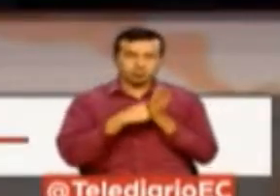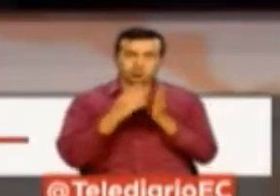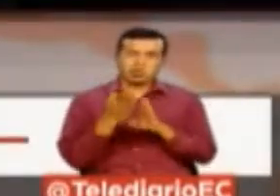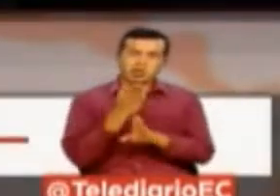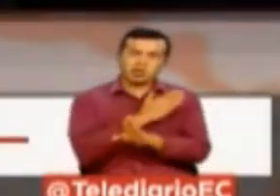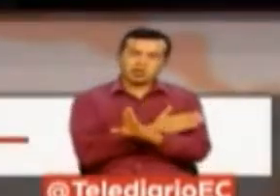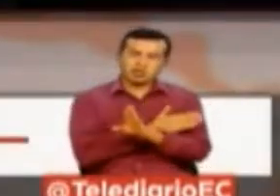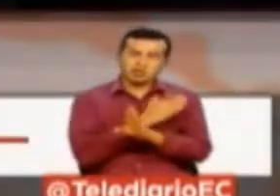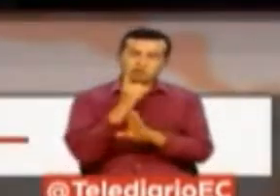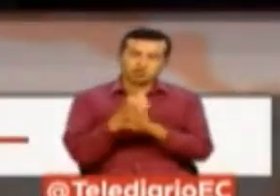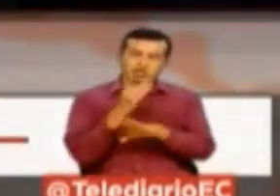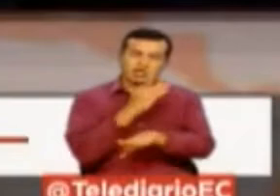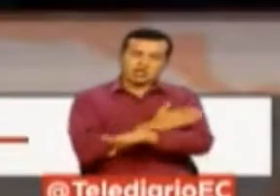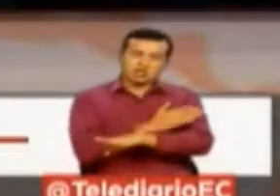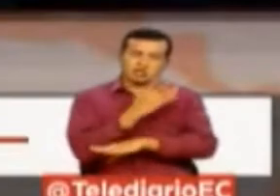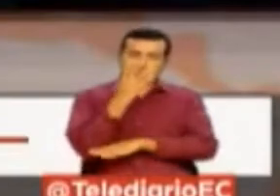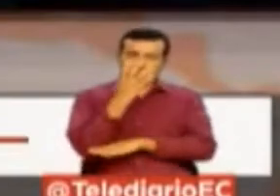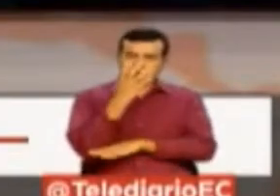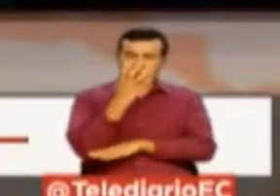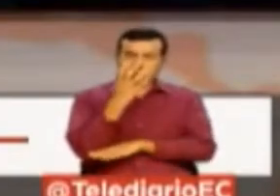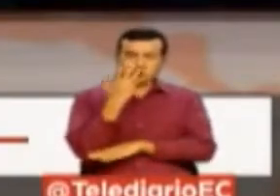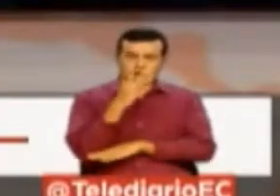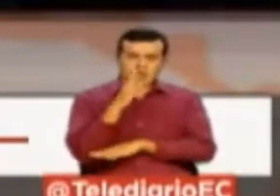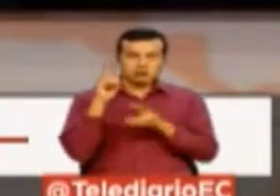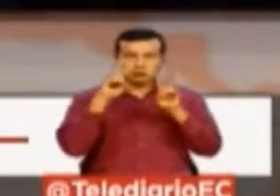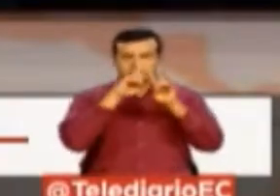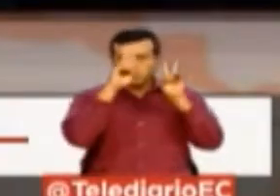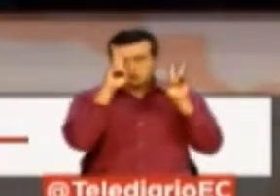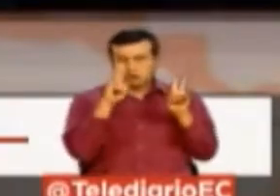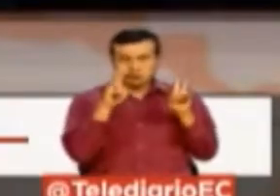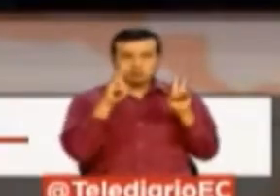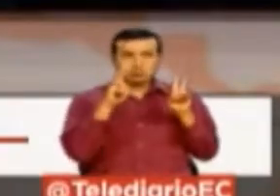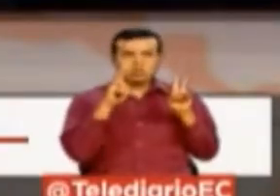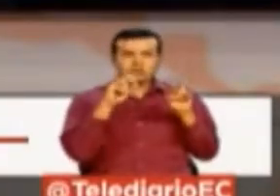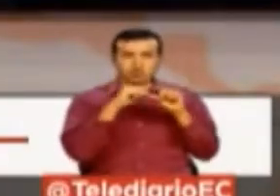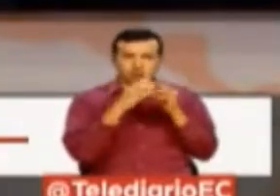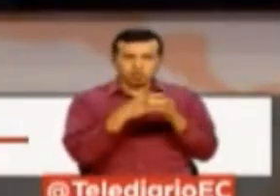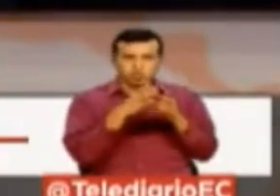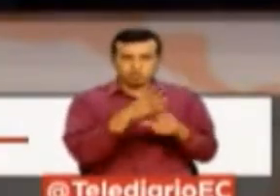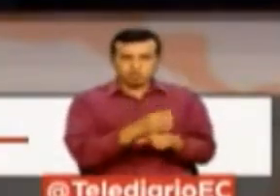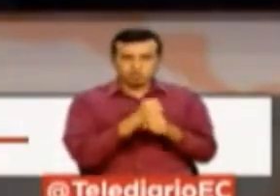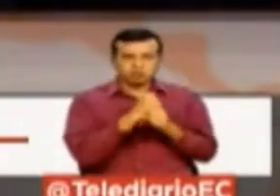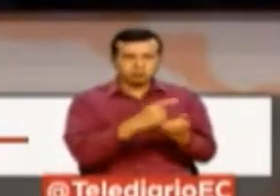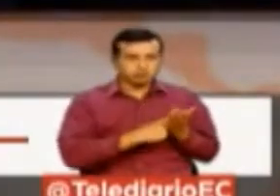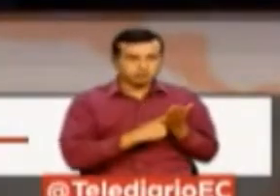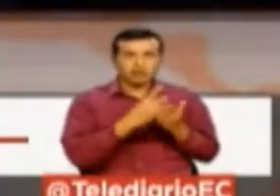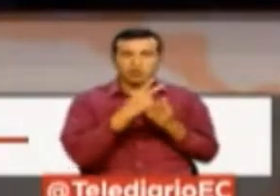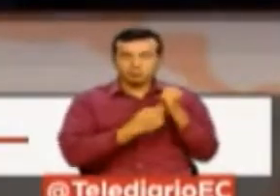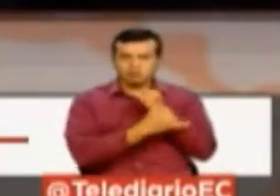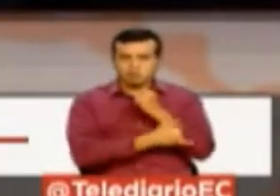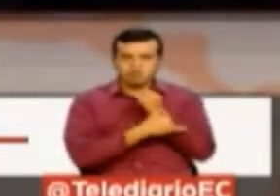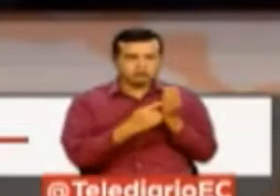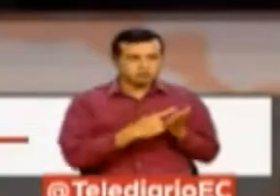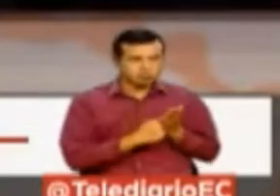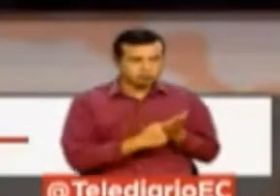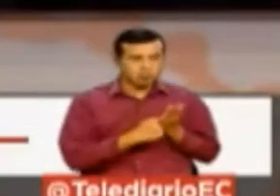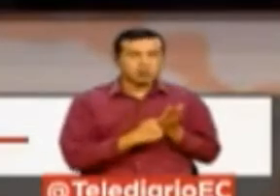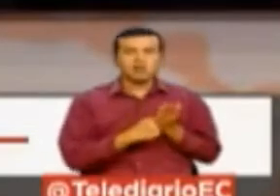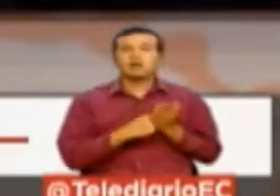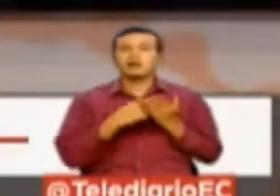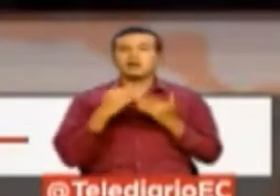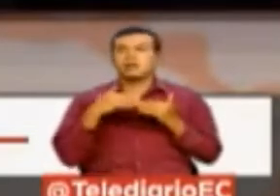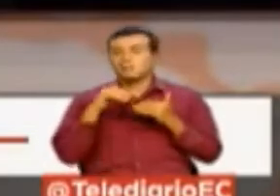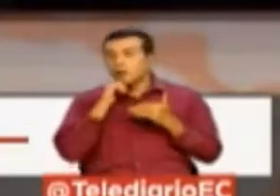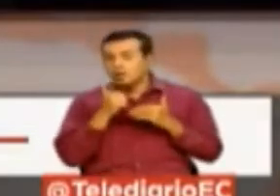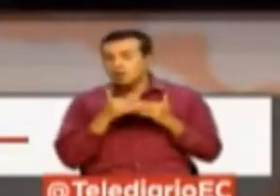ante un día antes el día 14 en un marco de una reunión del eje de seguridad de los dos países y el día del